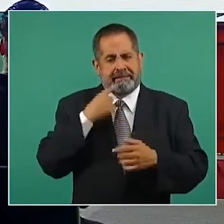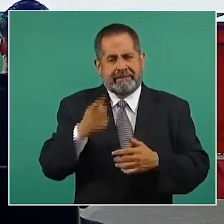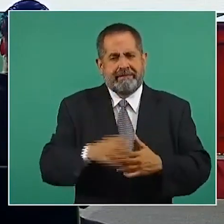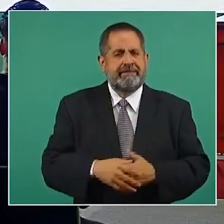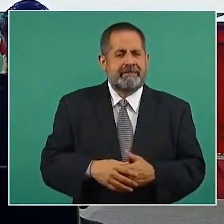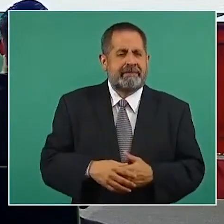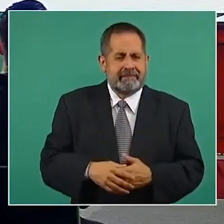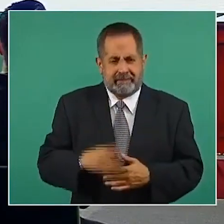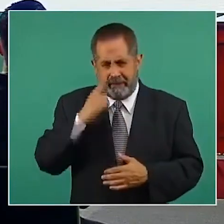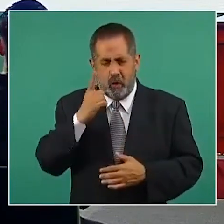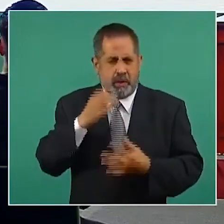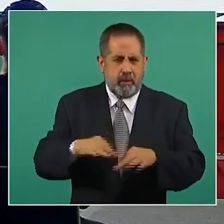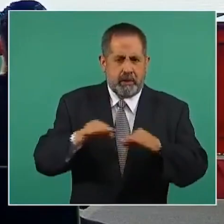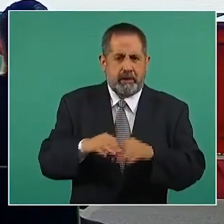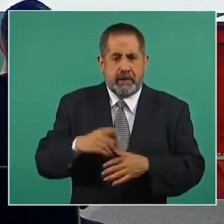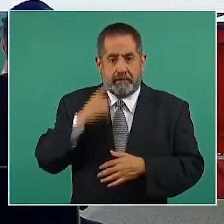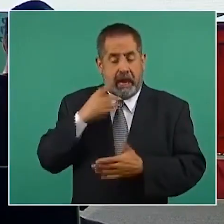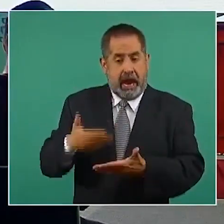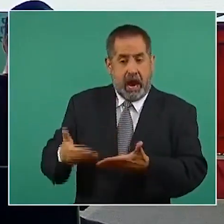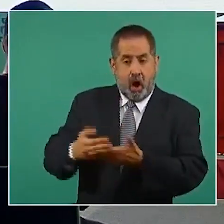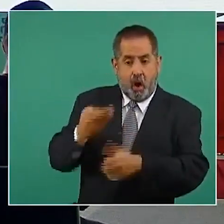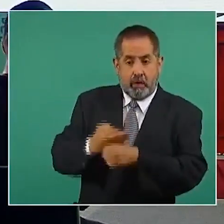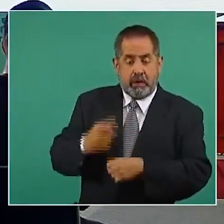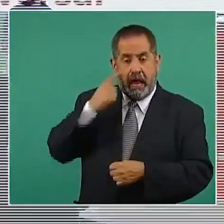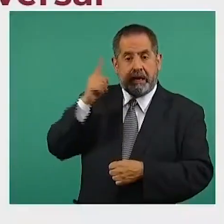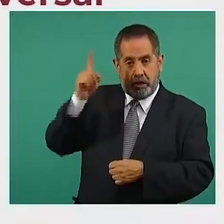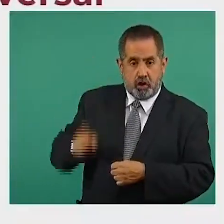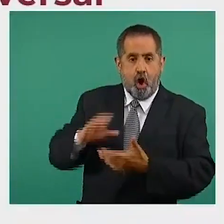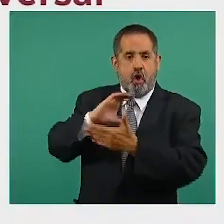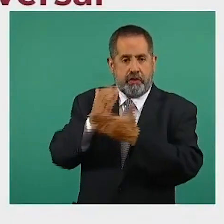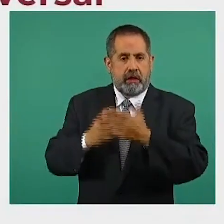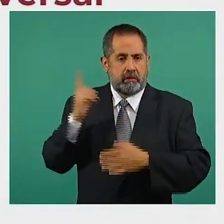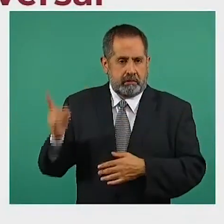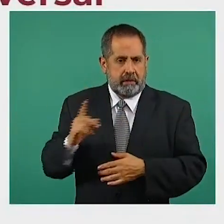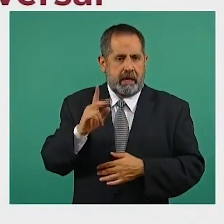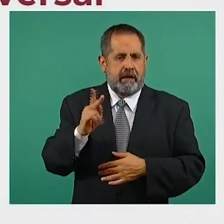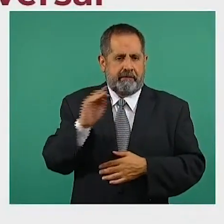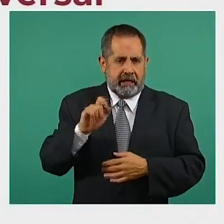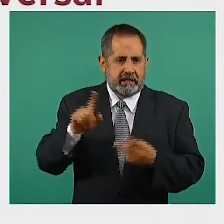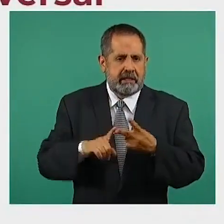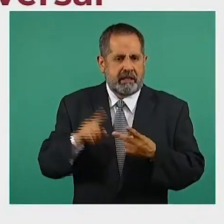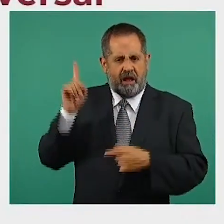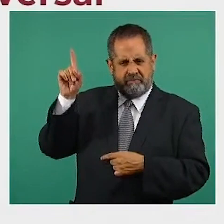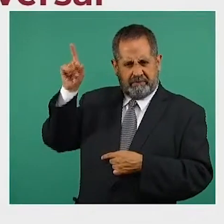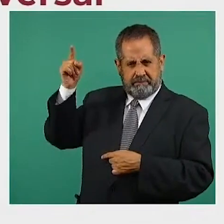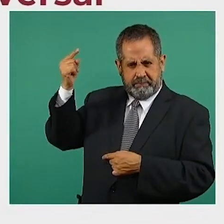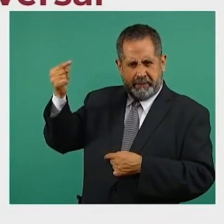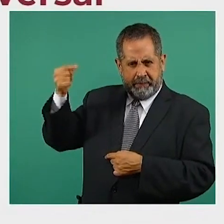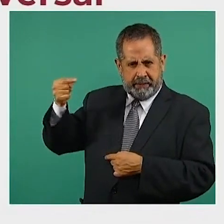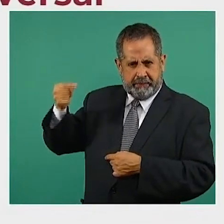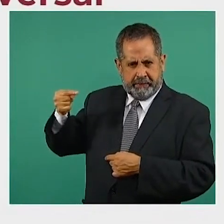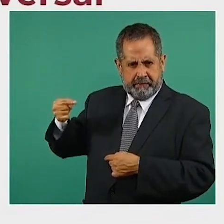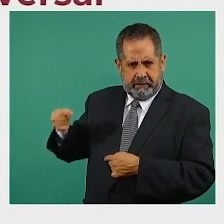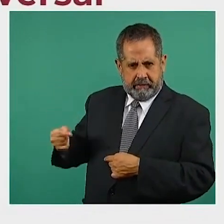hemos señalado, pero es muy importante. Tenemos actualmente estos contratos: Pfizer, BioNTech, AstraZeneca,